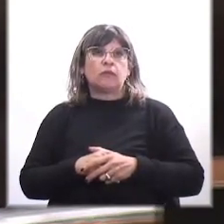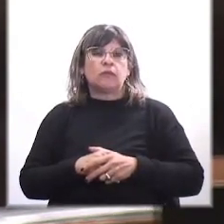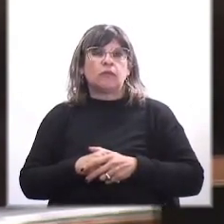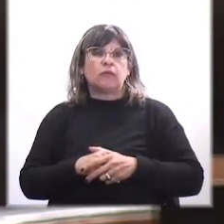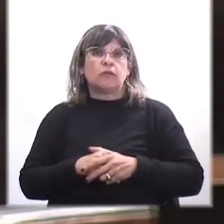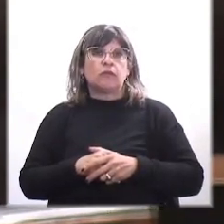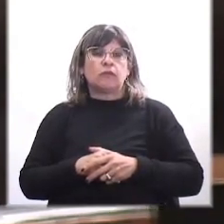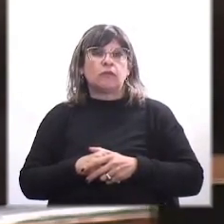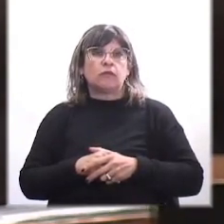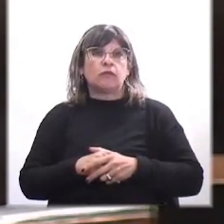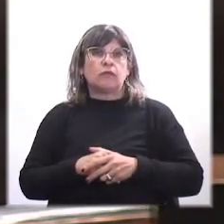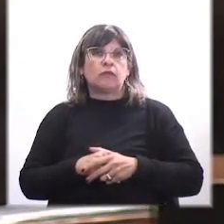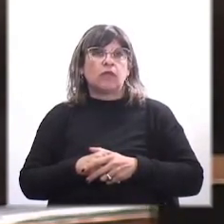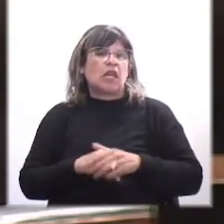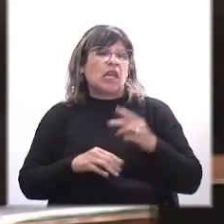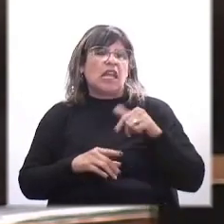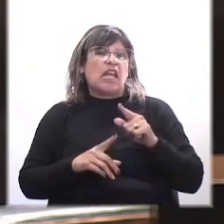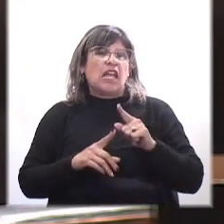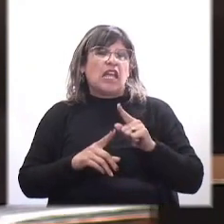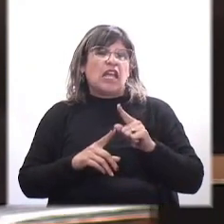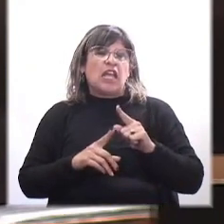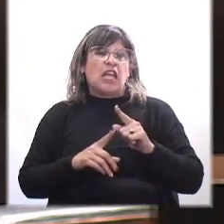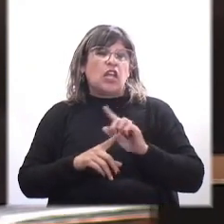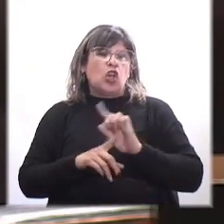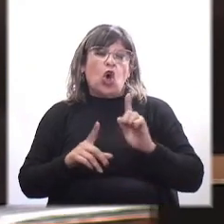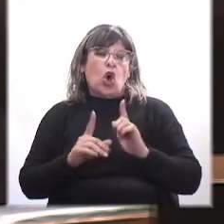Escasos e incompletos estudios previos